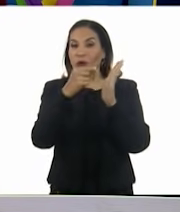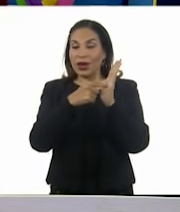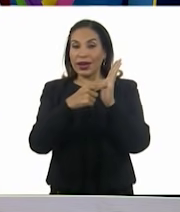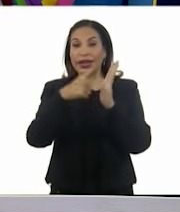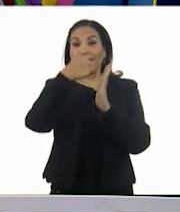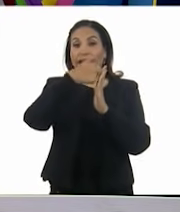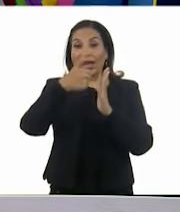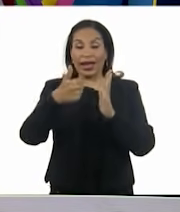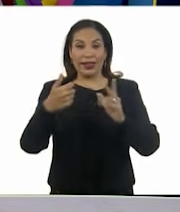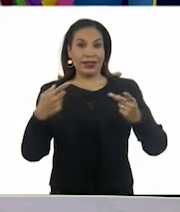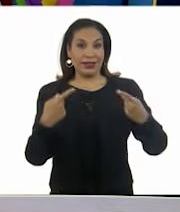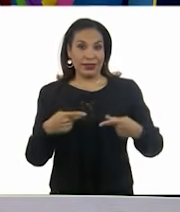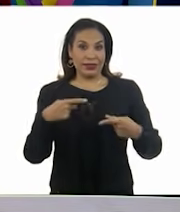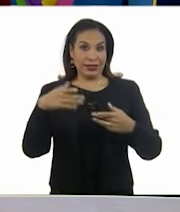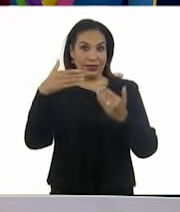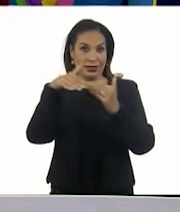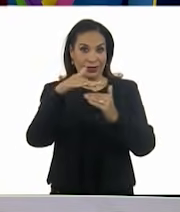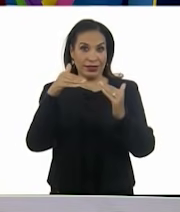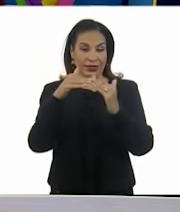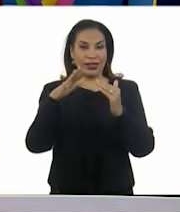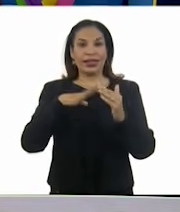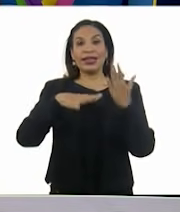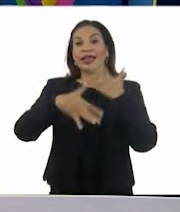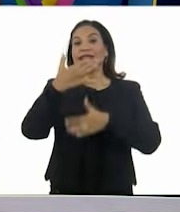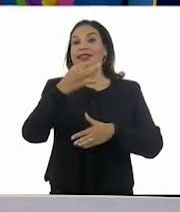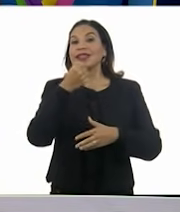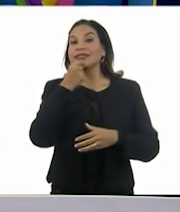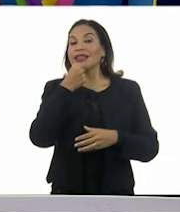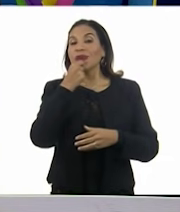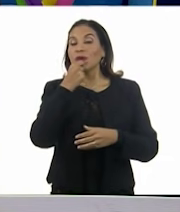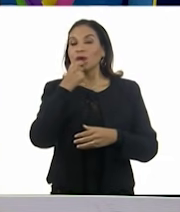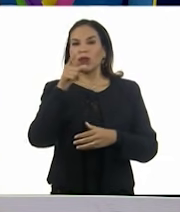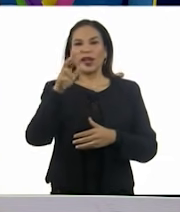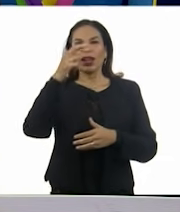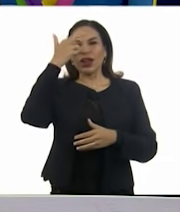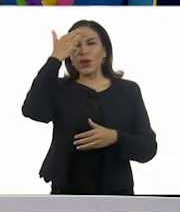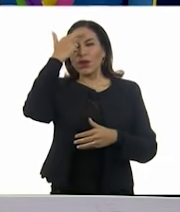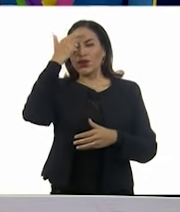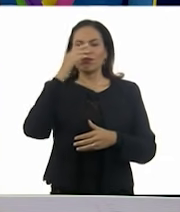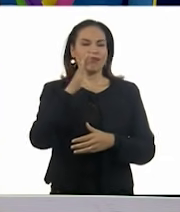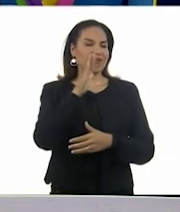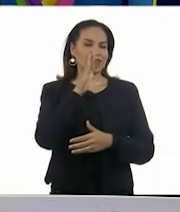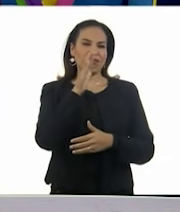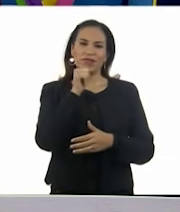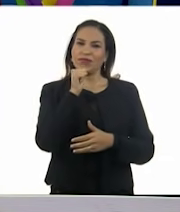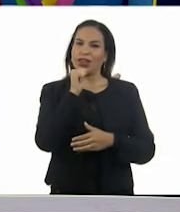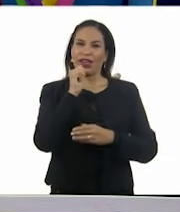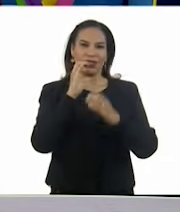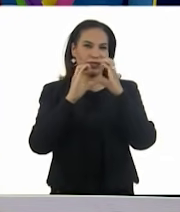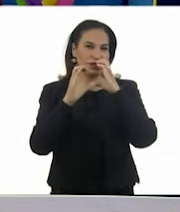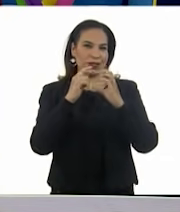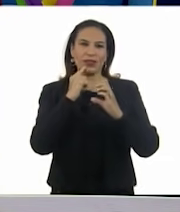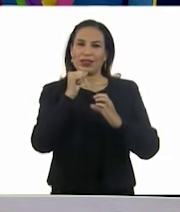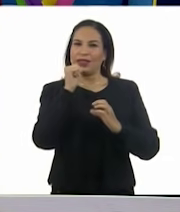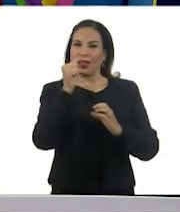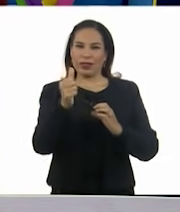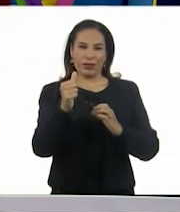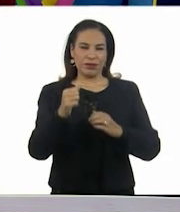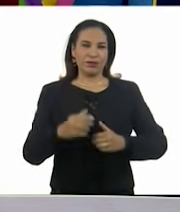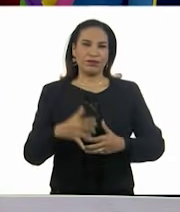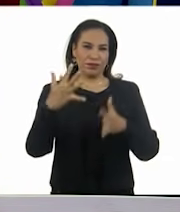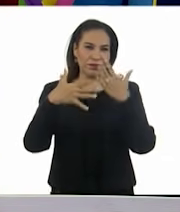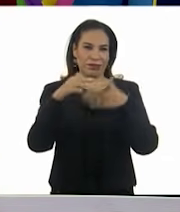Cada integrante tendrá 15 segundos, pero recuerda que no puedes comunicarte. Muy bien,